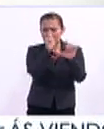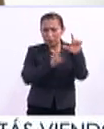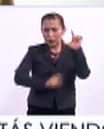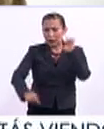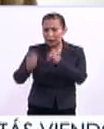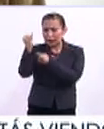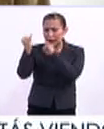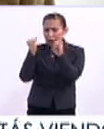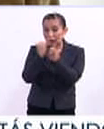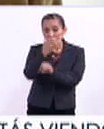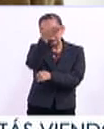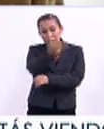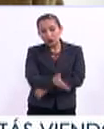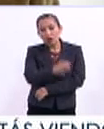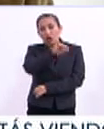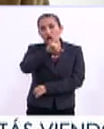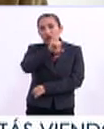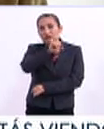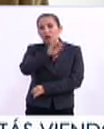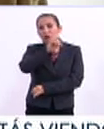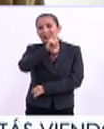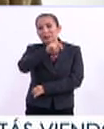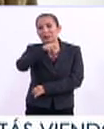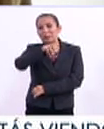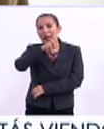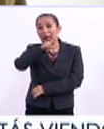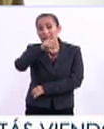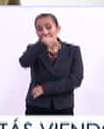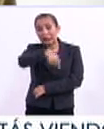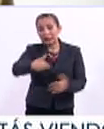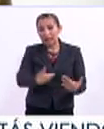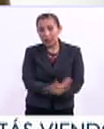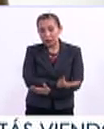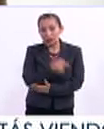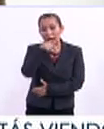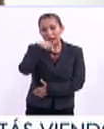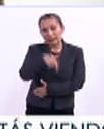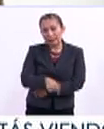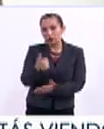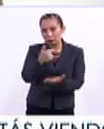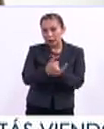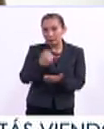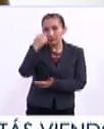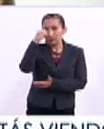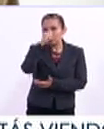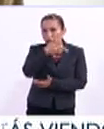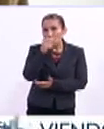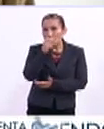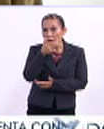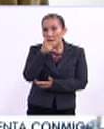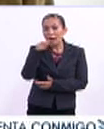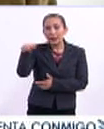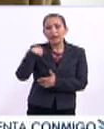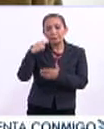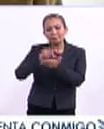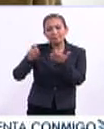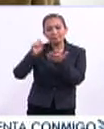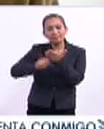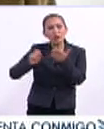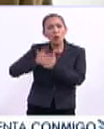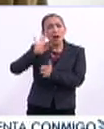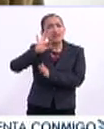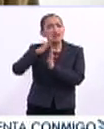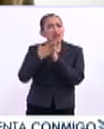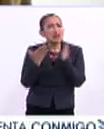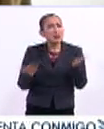internacional. Es don José Fuentes Mares, quien nació en esta ciudad de Chihuahua y que publicó más de 40